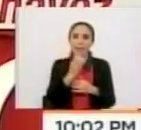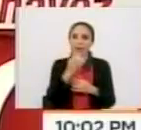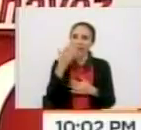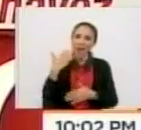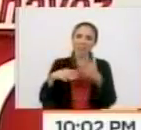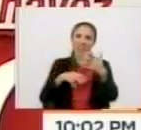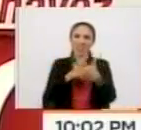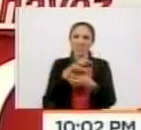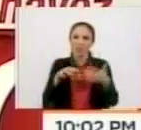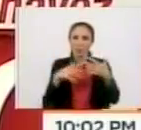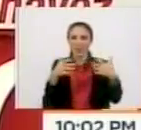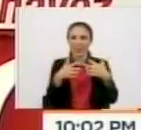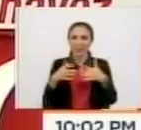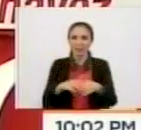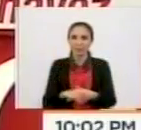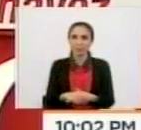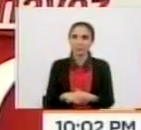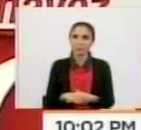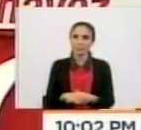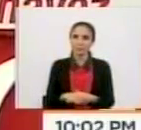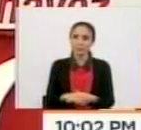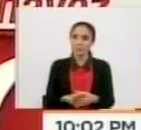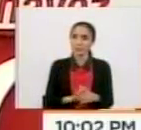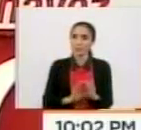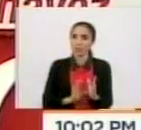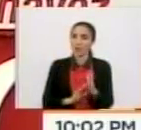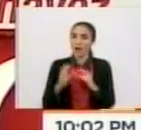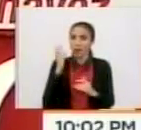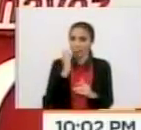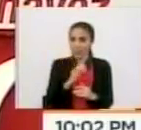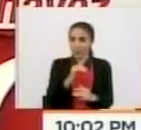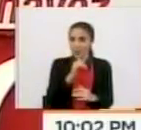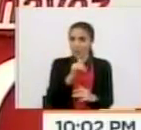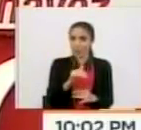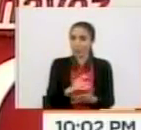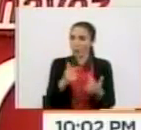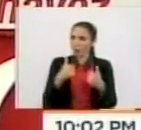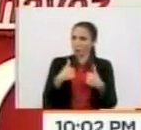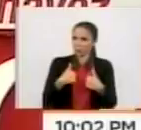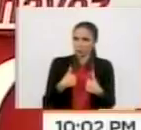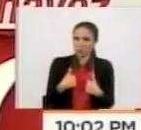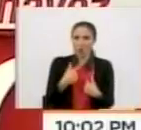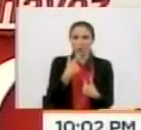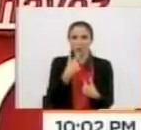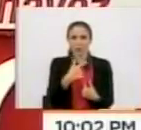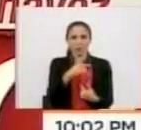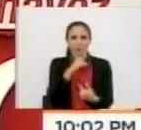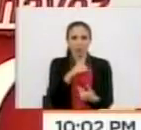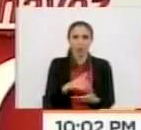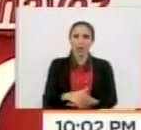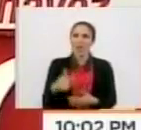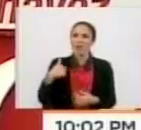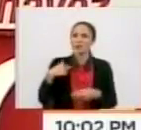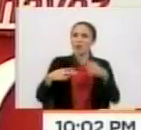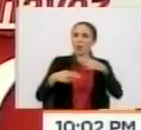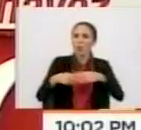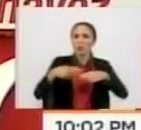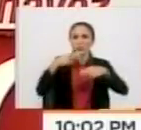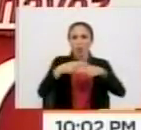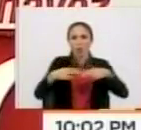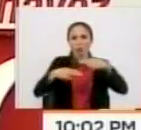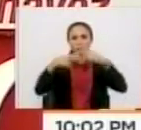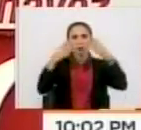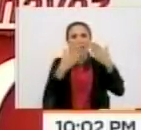echaron a andar en las redes. Y Capriles Radosky declaró que yo y que había dicho que iba a construir escuelas